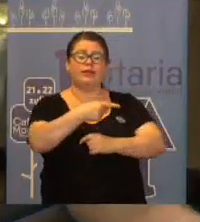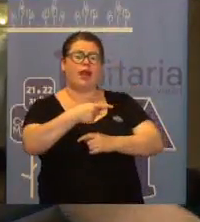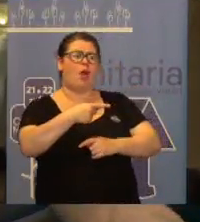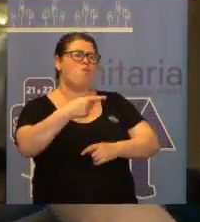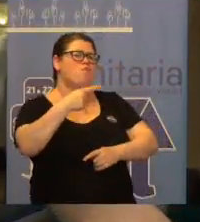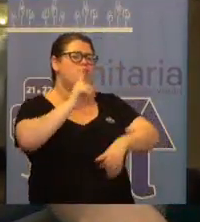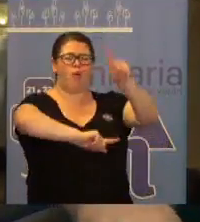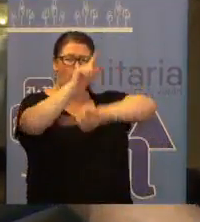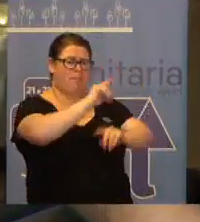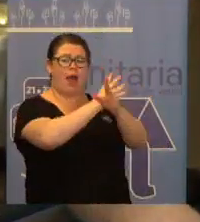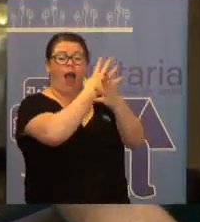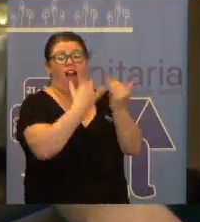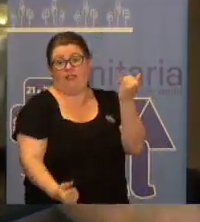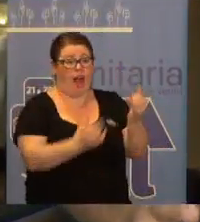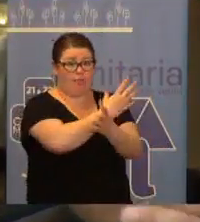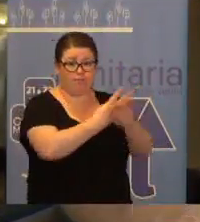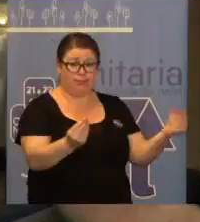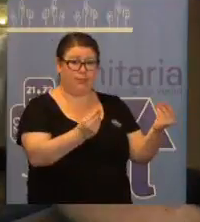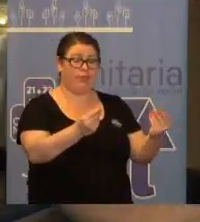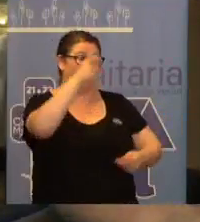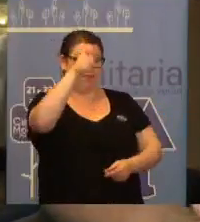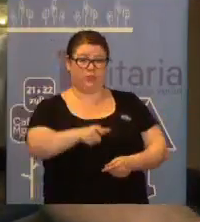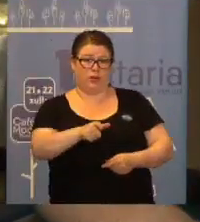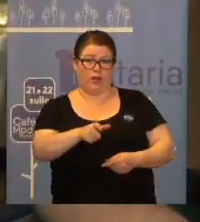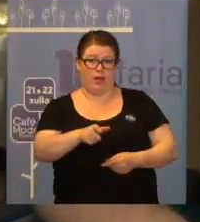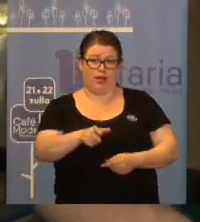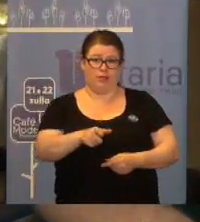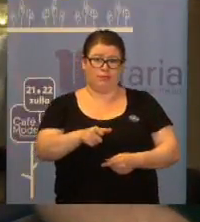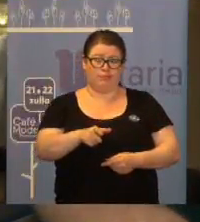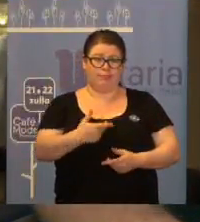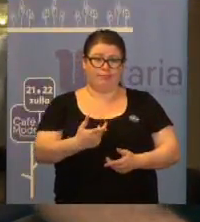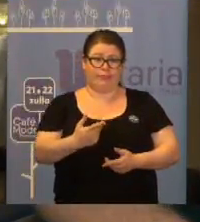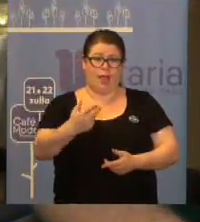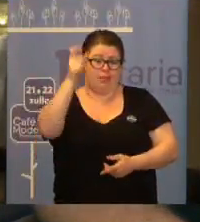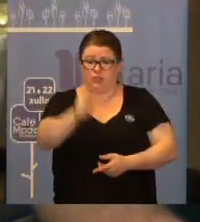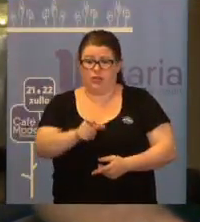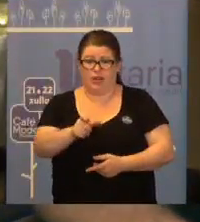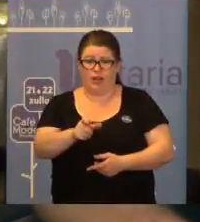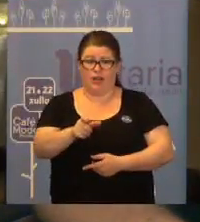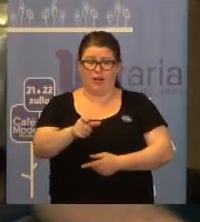problema desapareceu. A ninguén se lle ocurriría